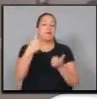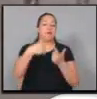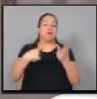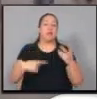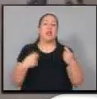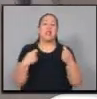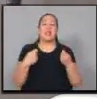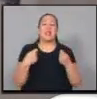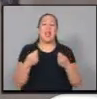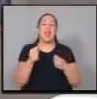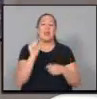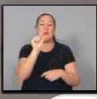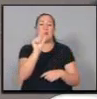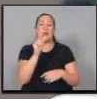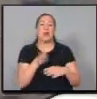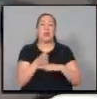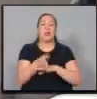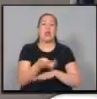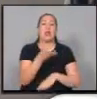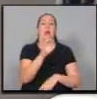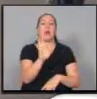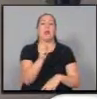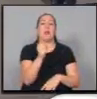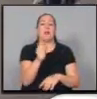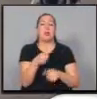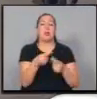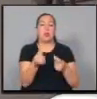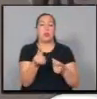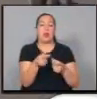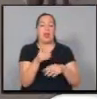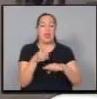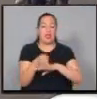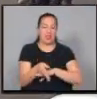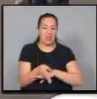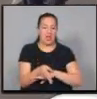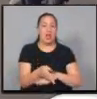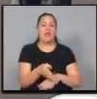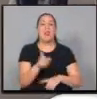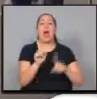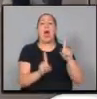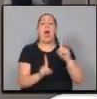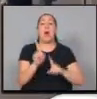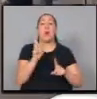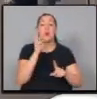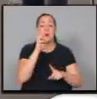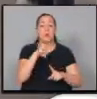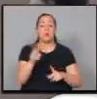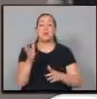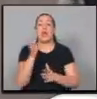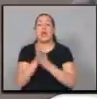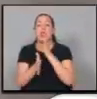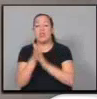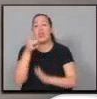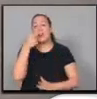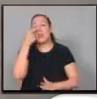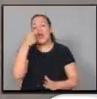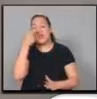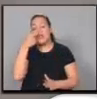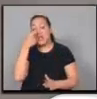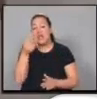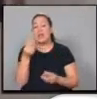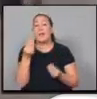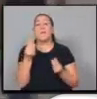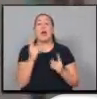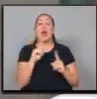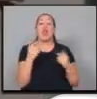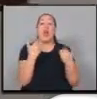de entrada son de no más de 40 pesos y algunos de ellos, la gran mayoría, son gratuitos y son más que interesantes para estar no al aire